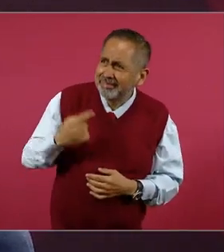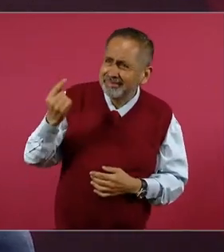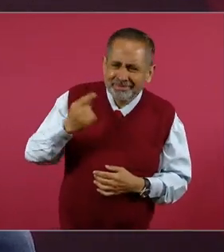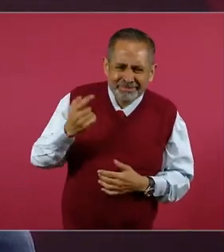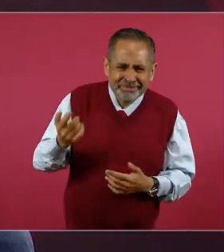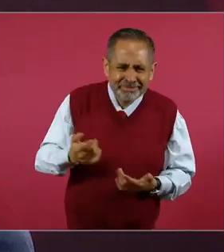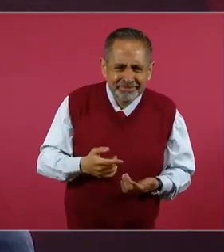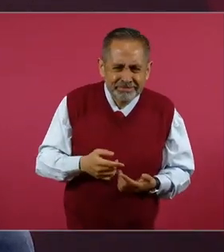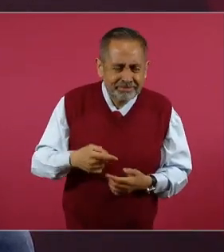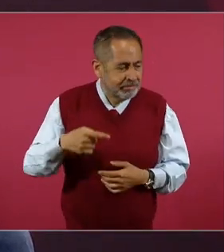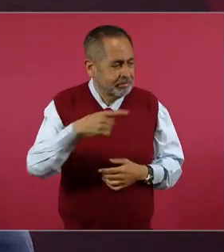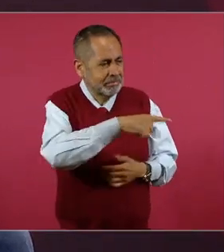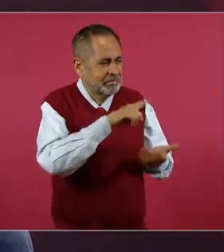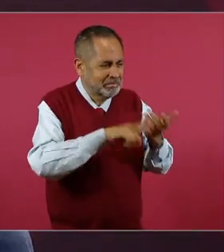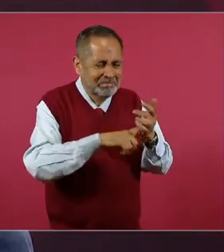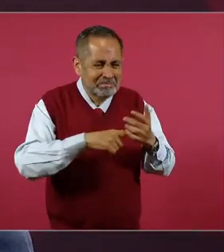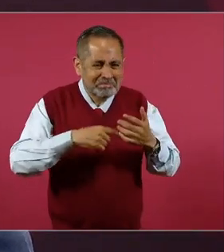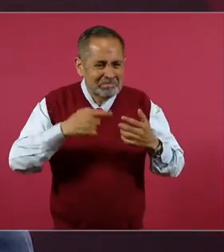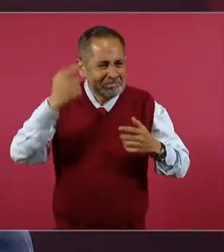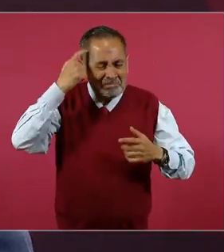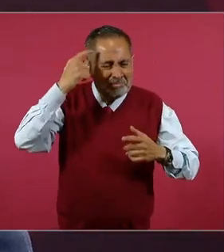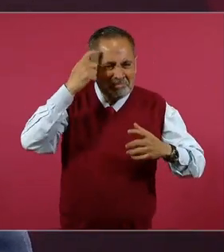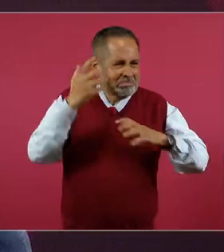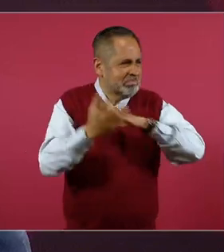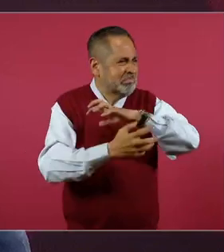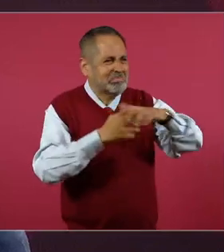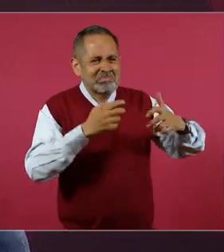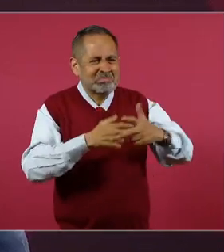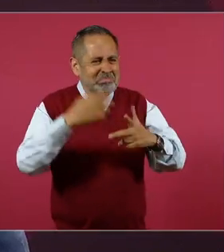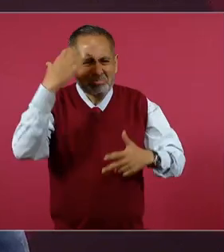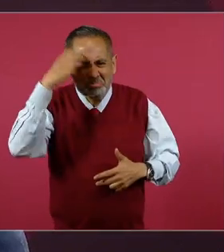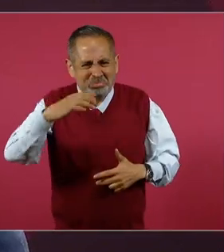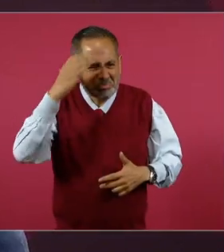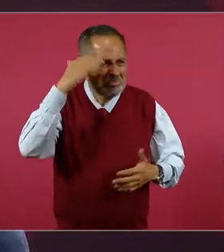a combatir la barbarie que había en México,